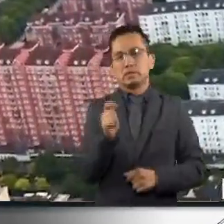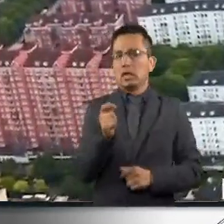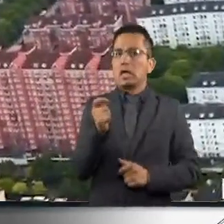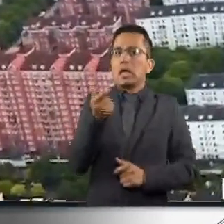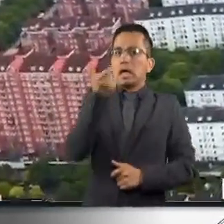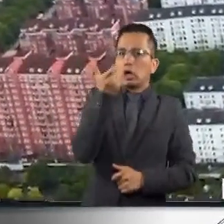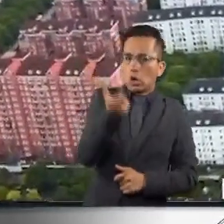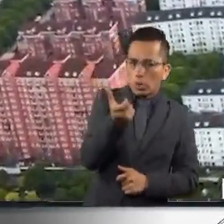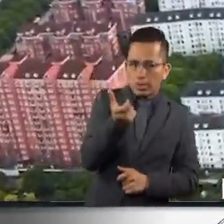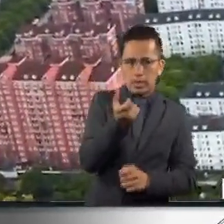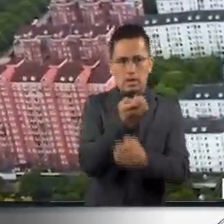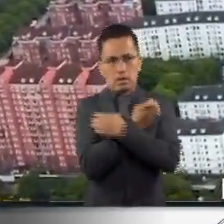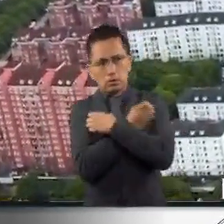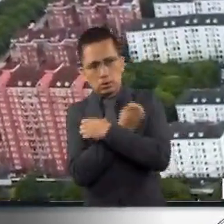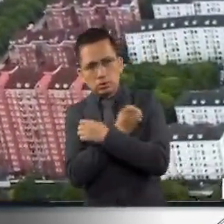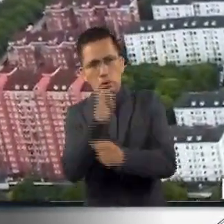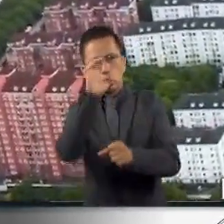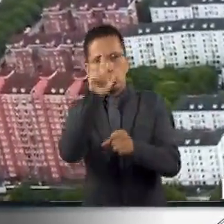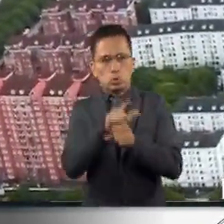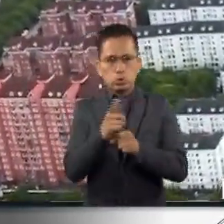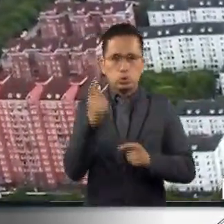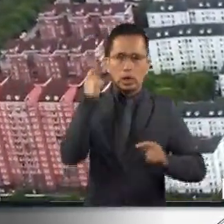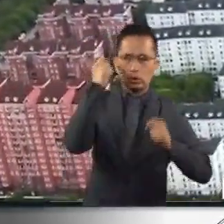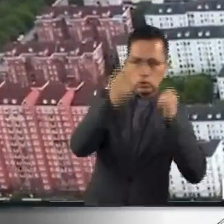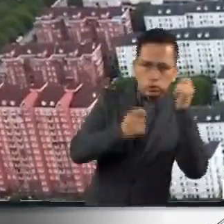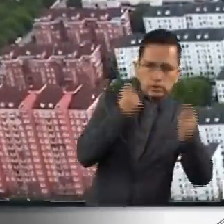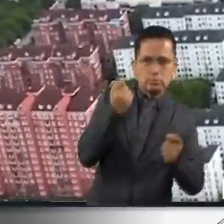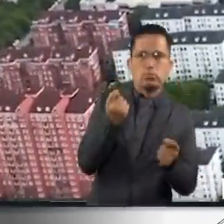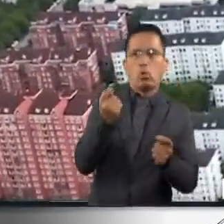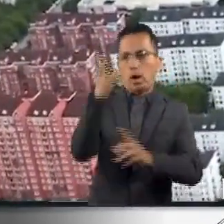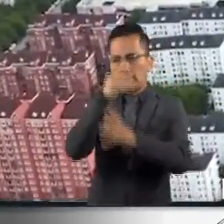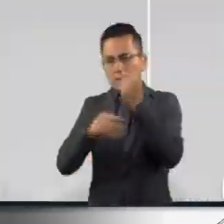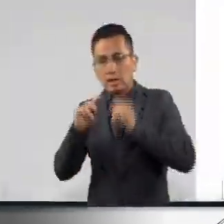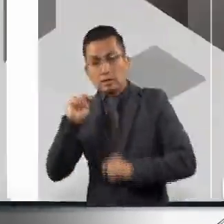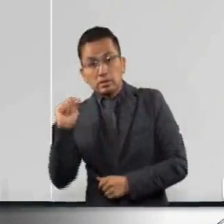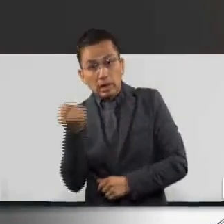y culturales, así como el turismo y la capacitación tecnológica.